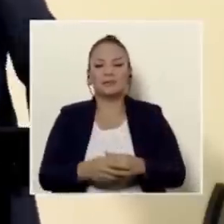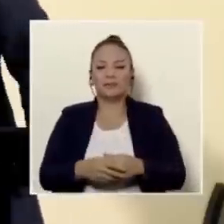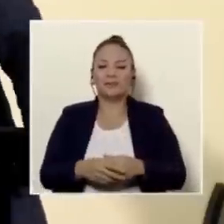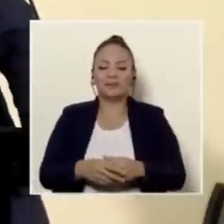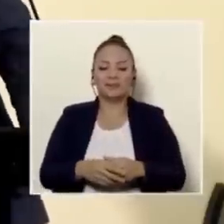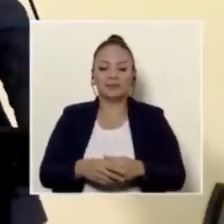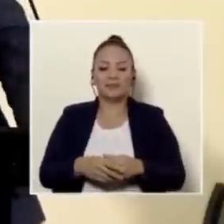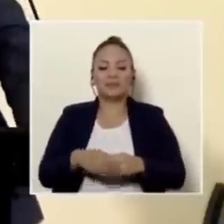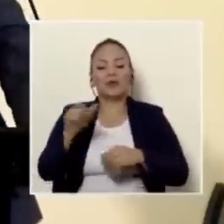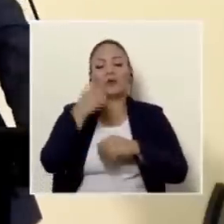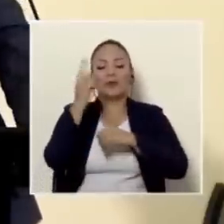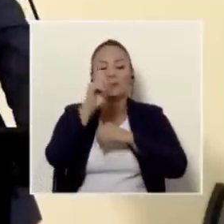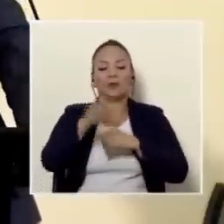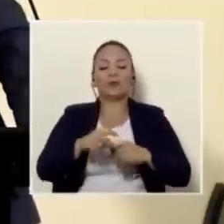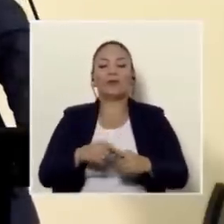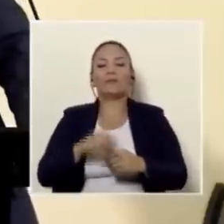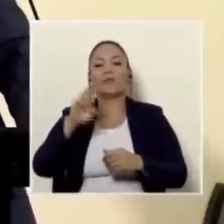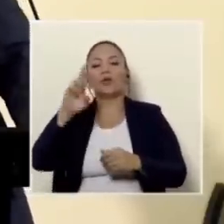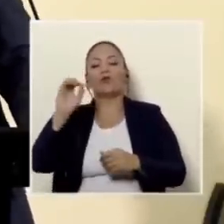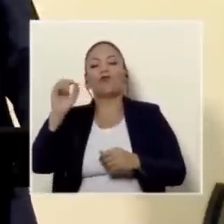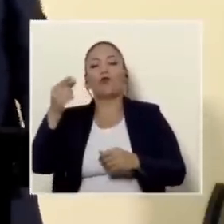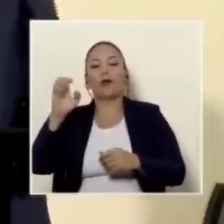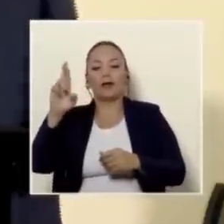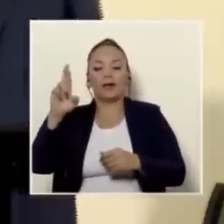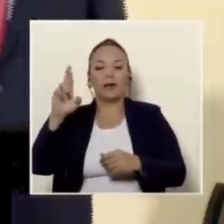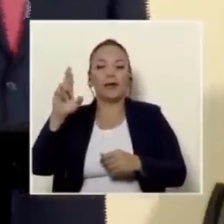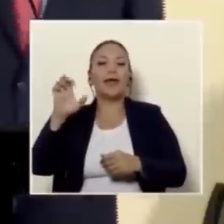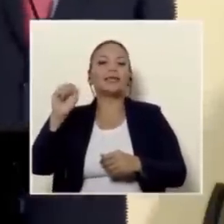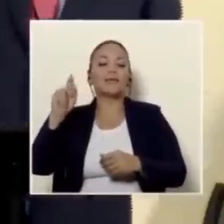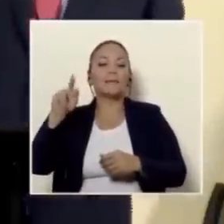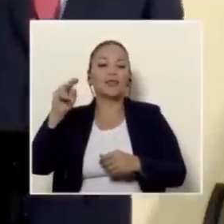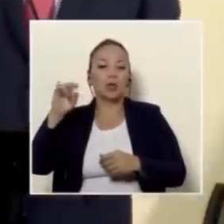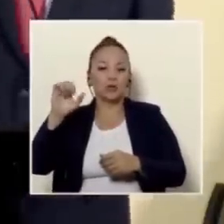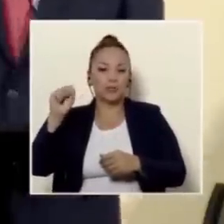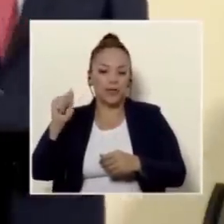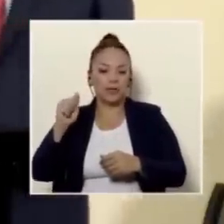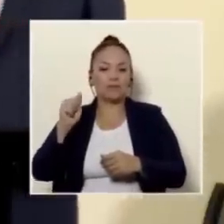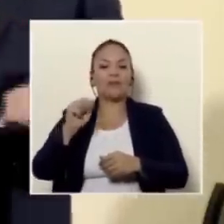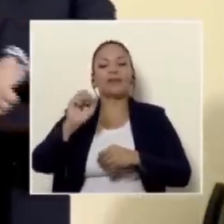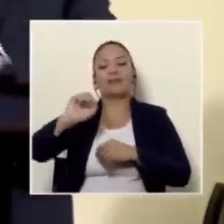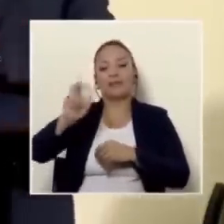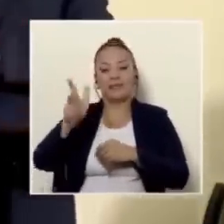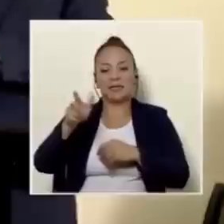Ok. Siguiente consulta, Roger Espinosa de SINAR.